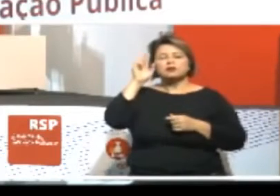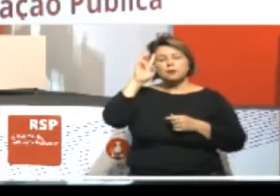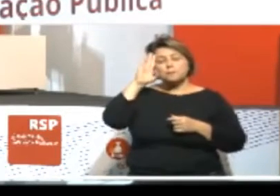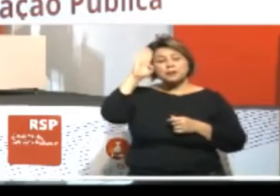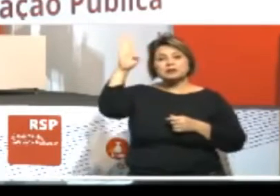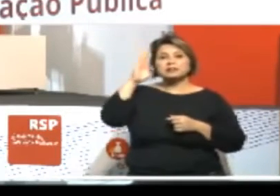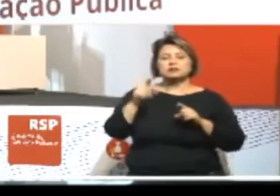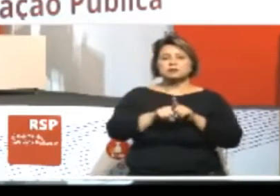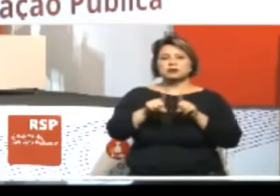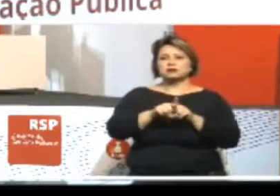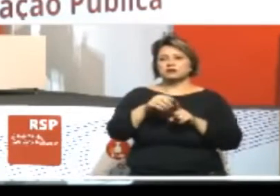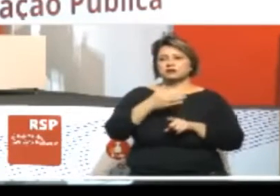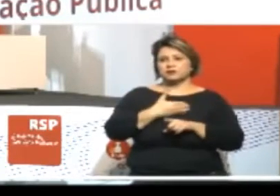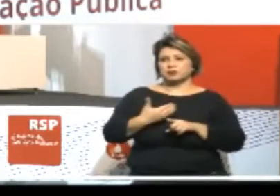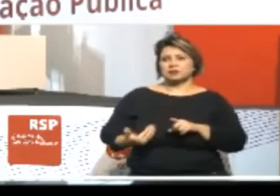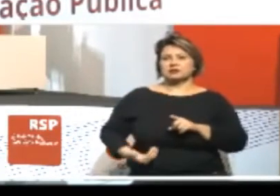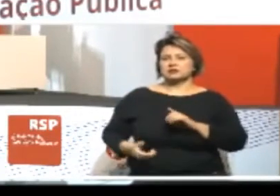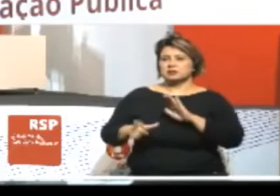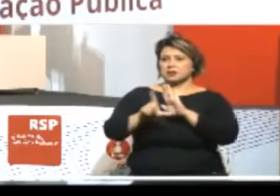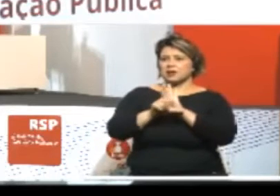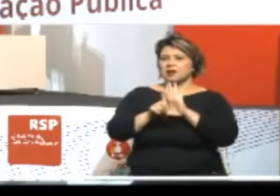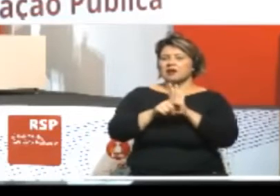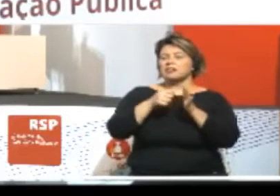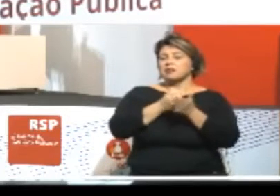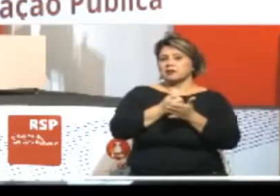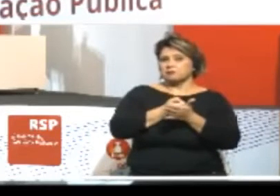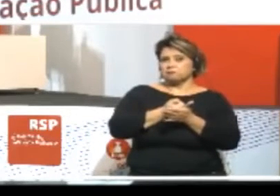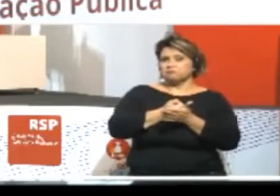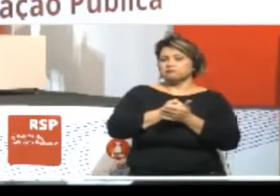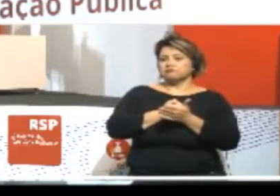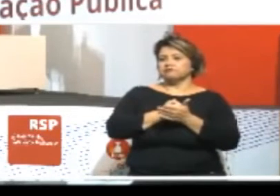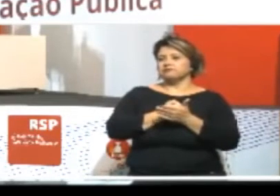redes intergovernamentais.